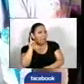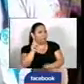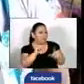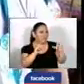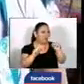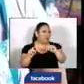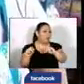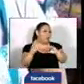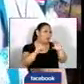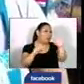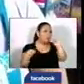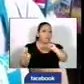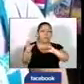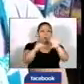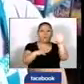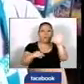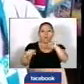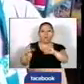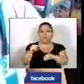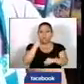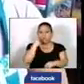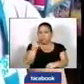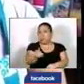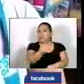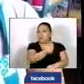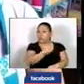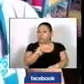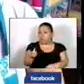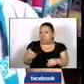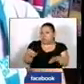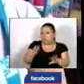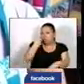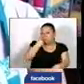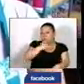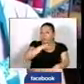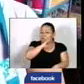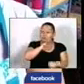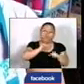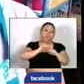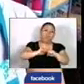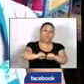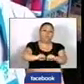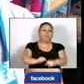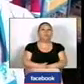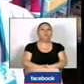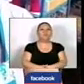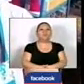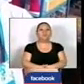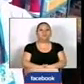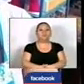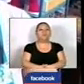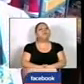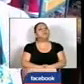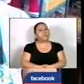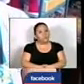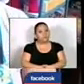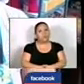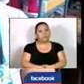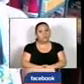va. Que hoy varias personas a causa de esa enfermedad han muerto, va. Y sí.